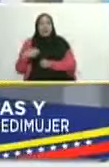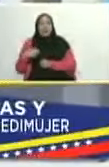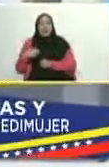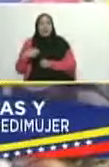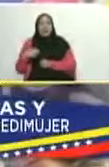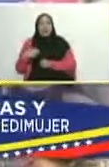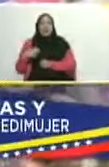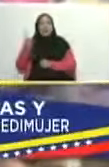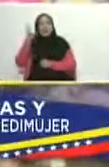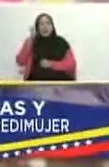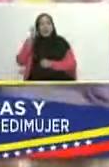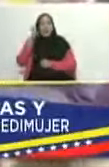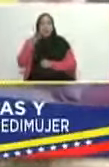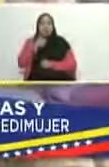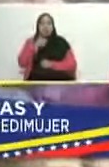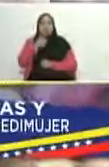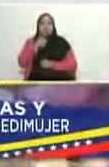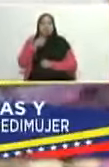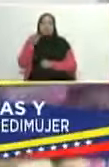escuchan.